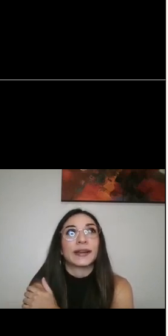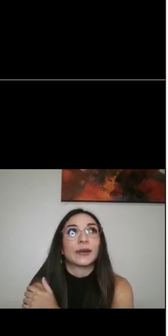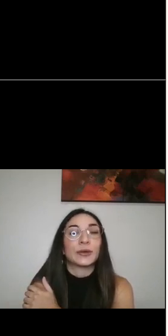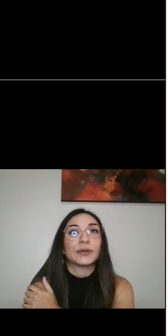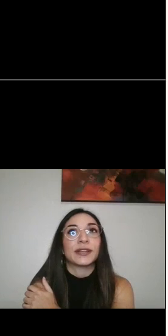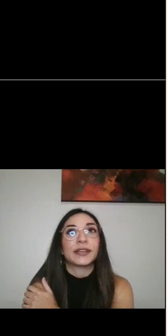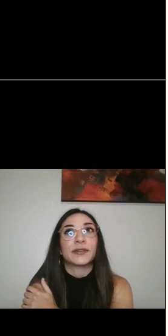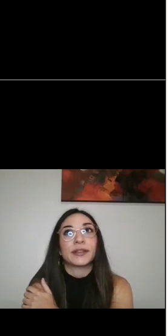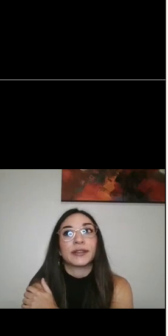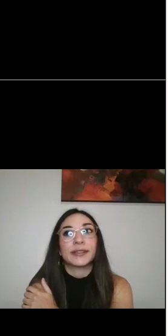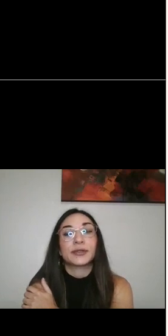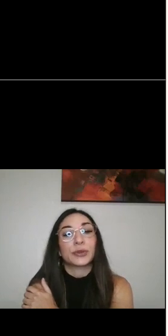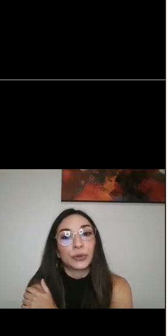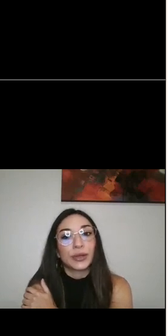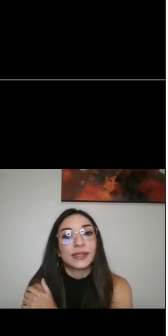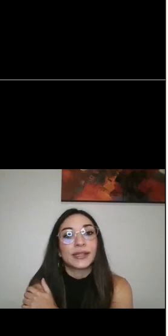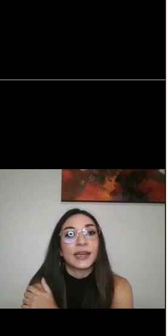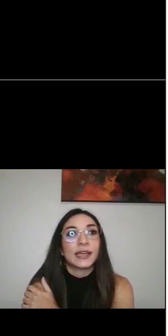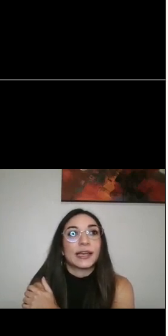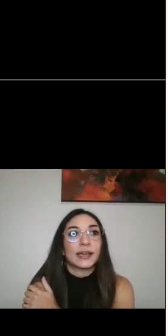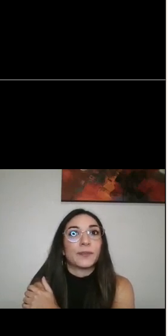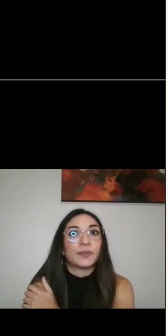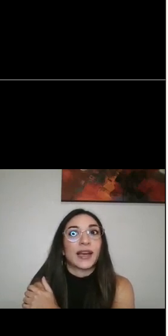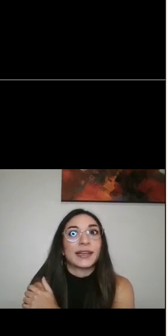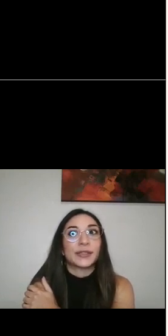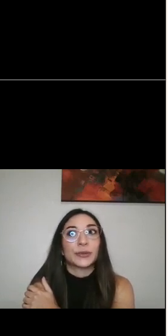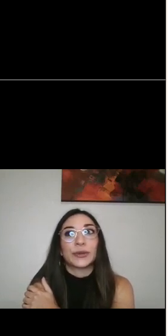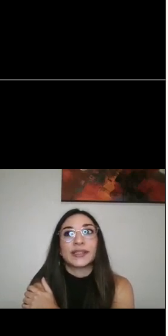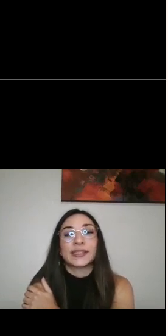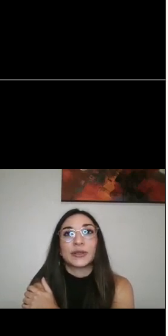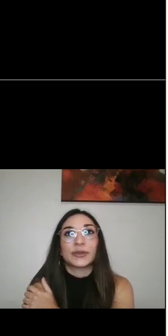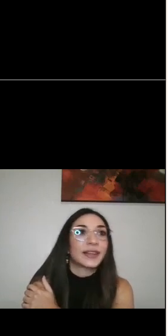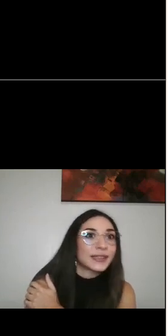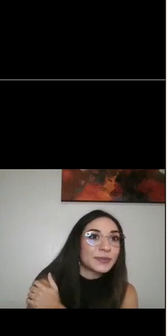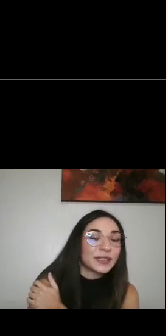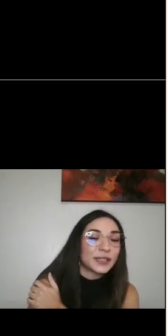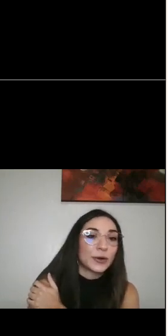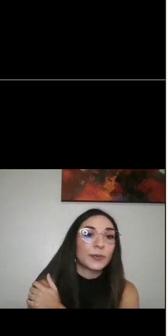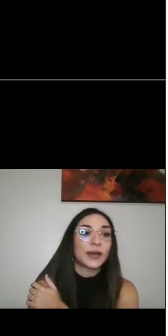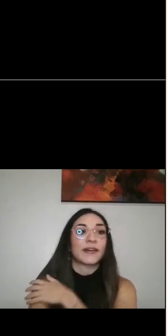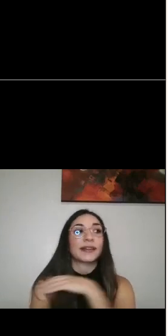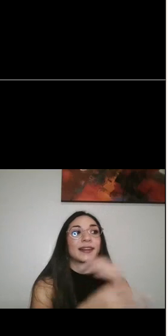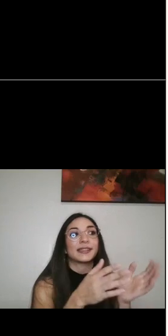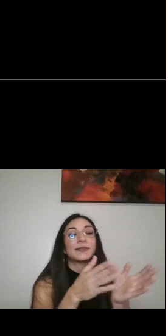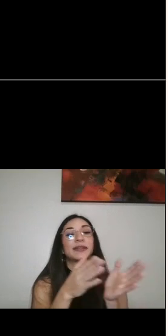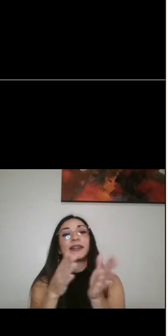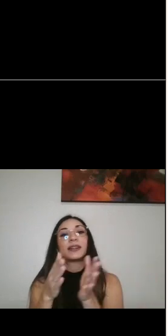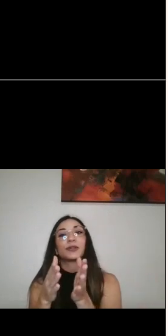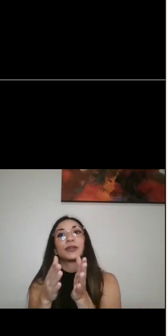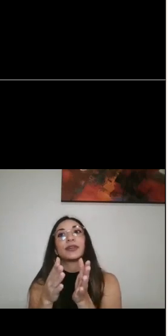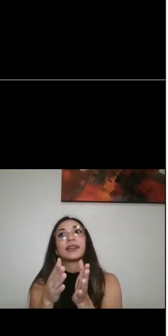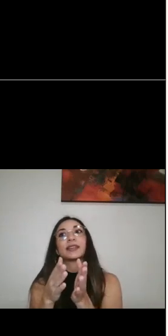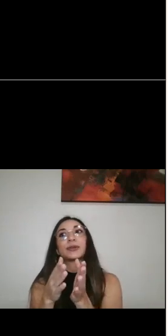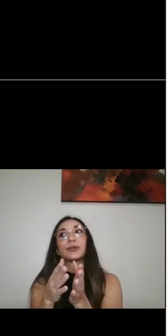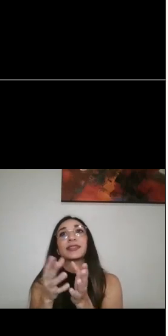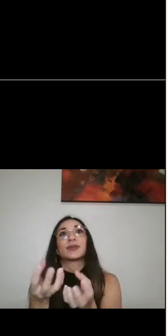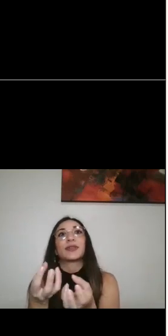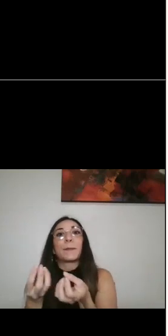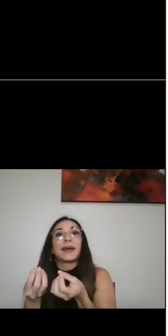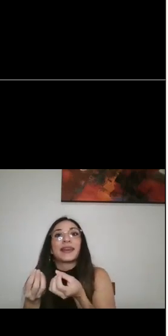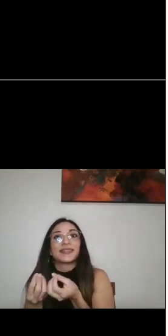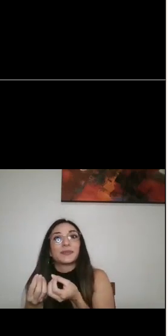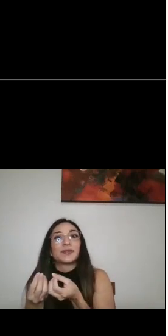ver, el oído tiene diferentes estructuras. Hay estructuras que son de transmisión, que van a transmitir el sonido, y hay estructuras